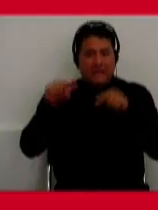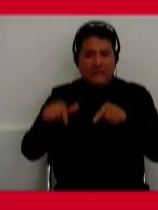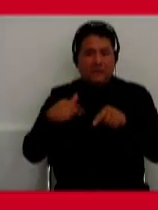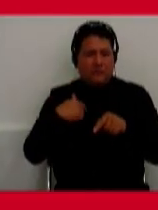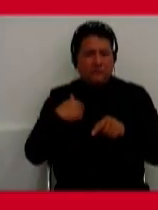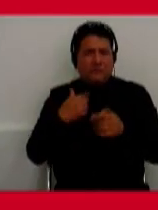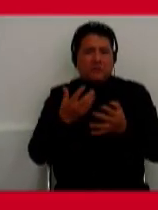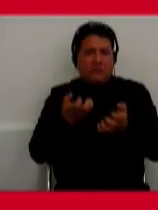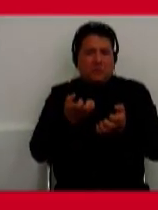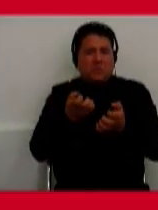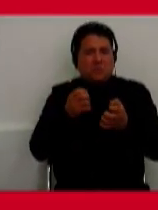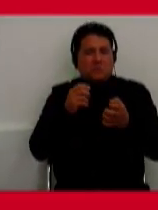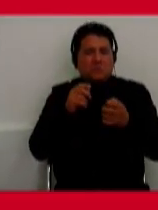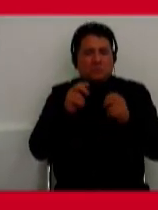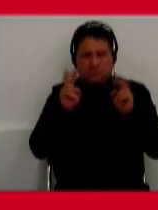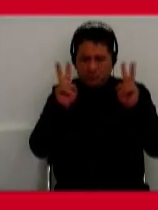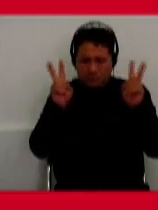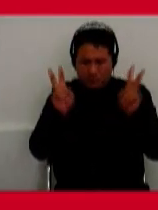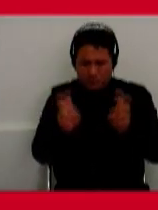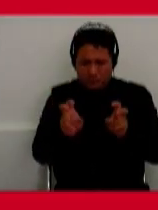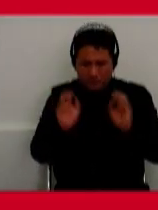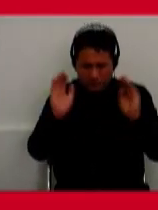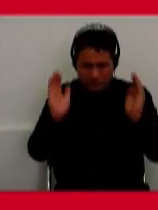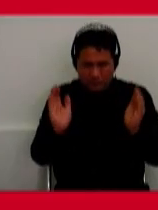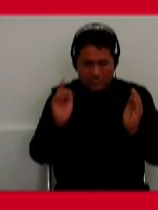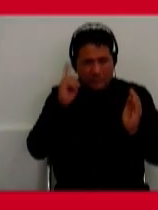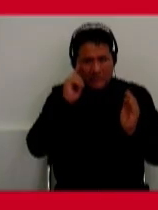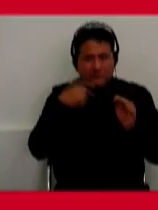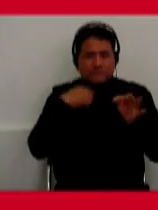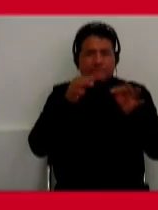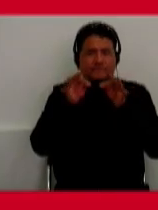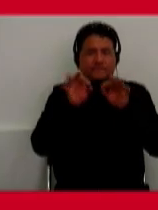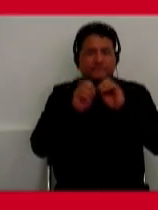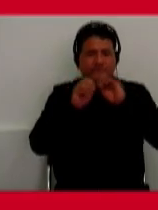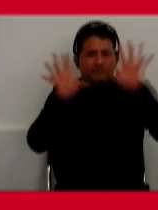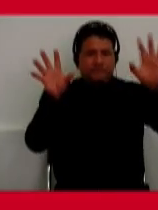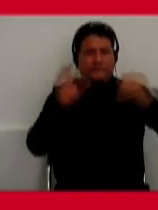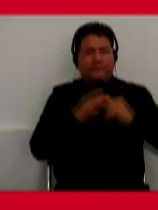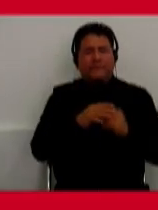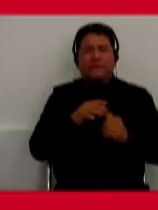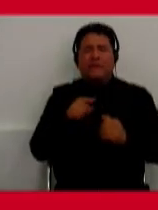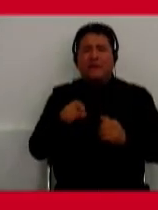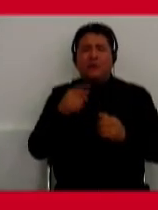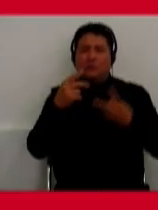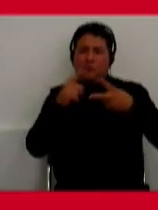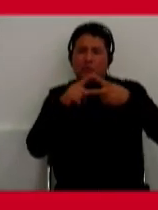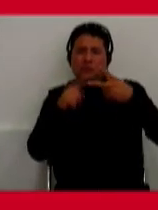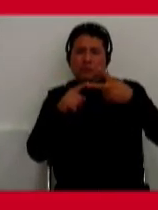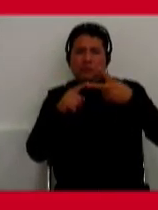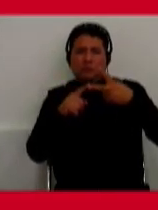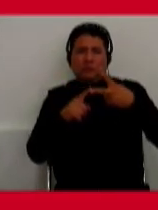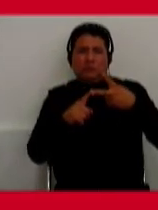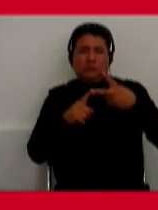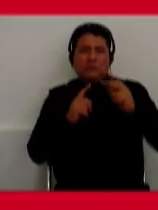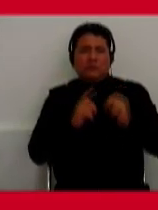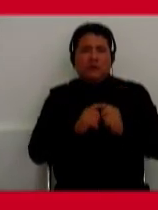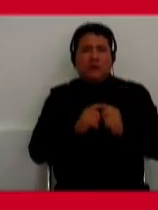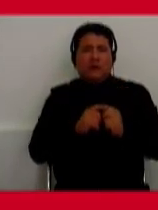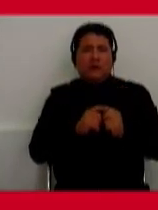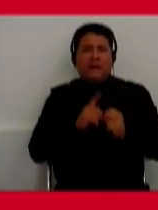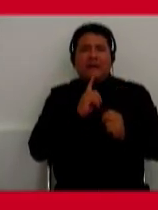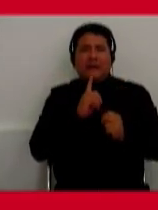detener, que estos 2 puntos claves hoy en día son el 70% de